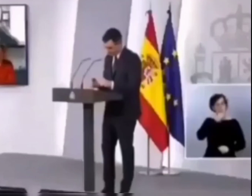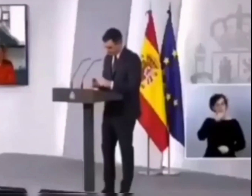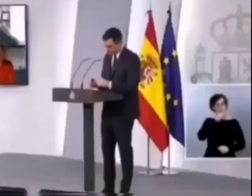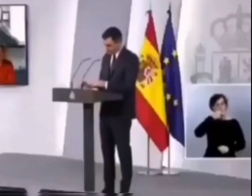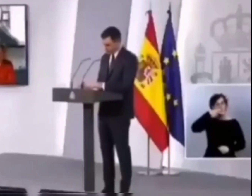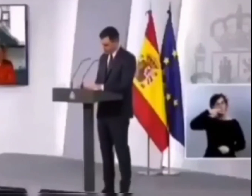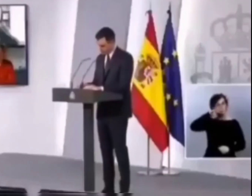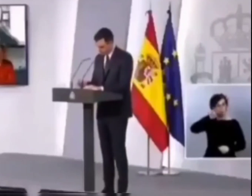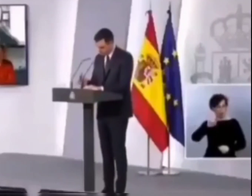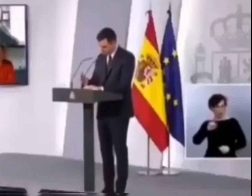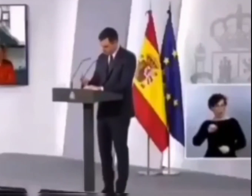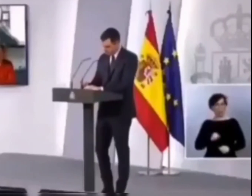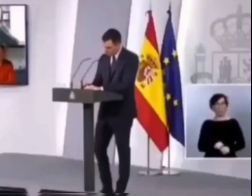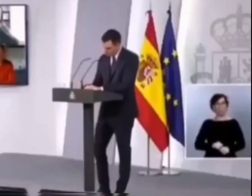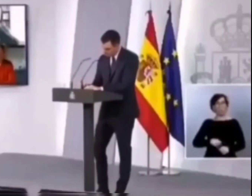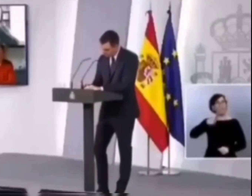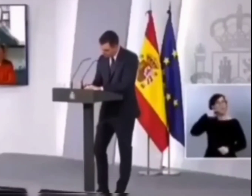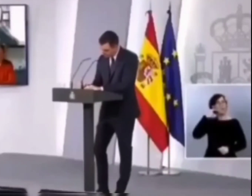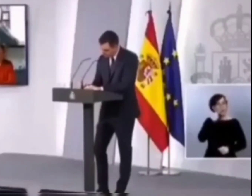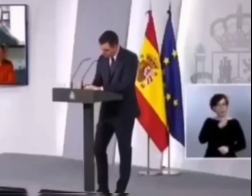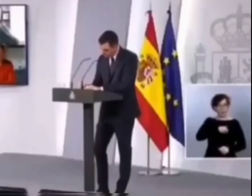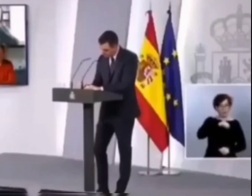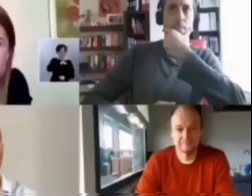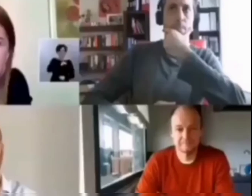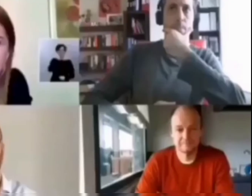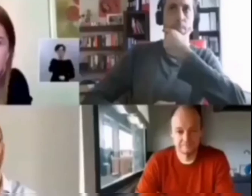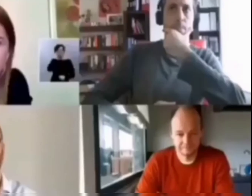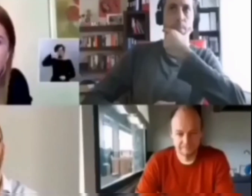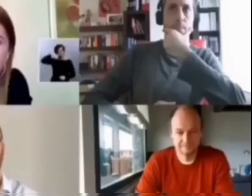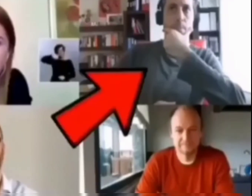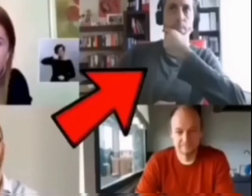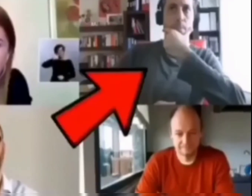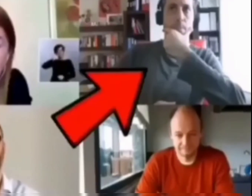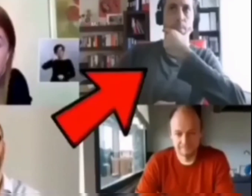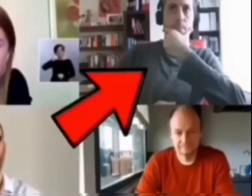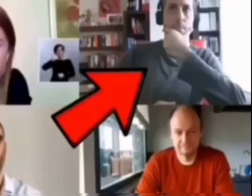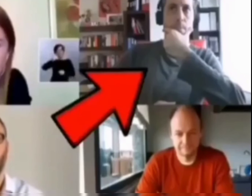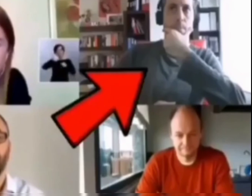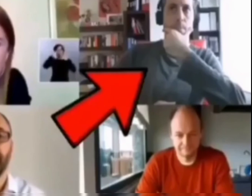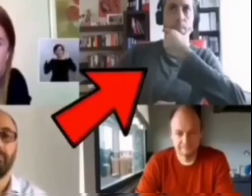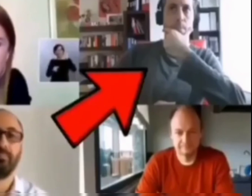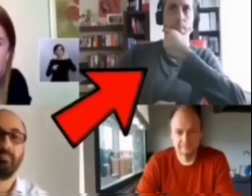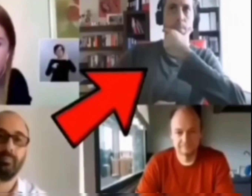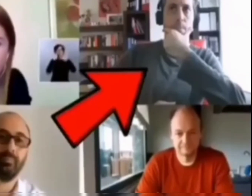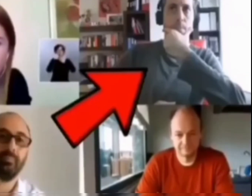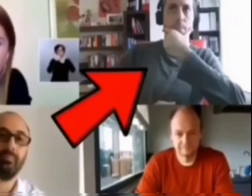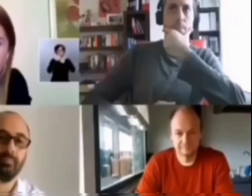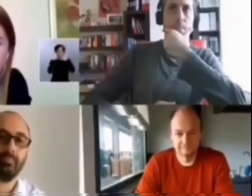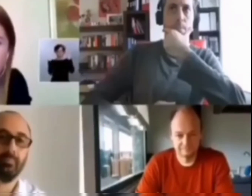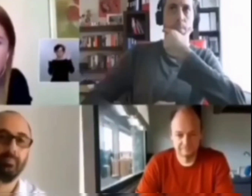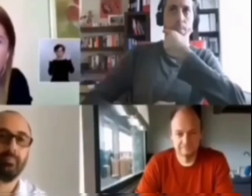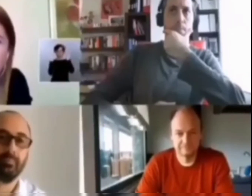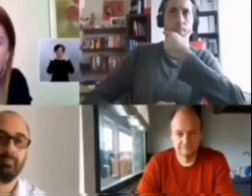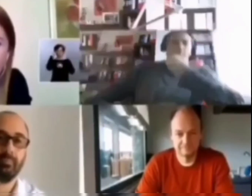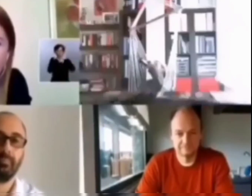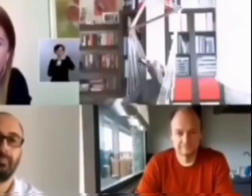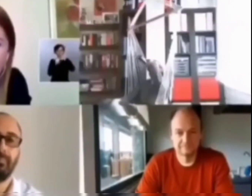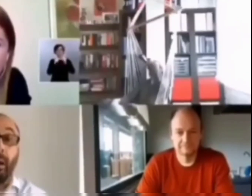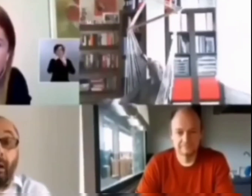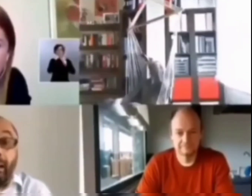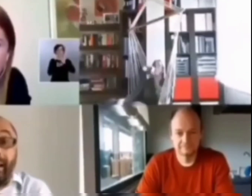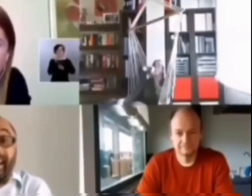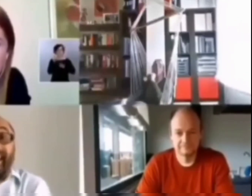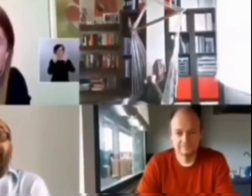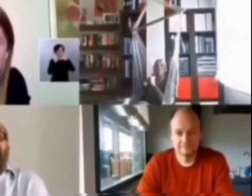El Banco de España y el FMI han presentado sus previsiones de déficit público para España, próximas al 10% del PIB. El Tesoro